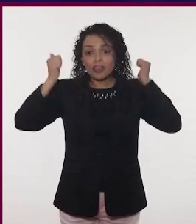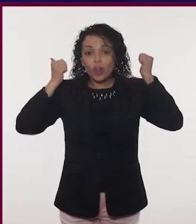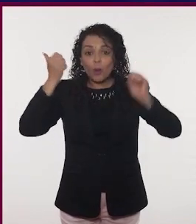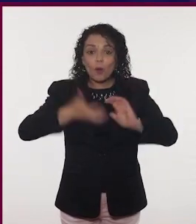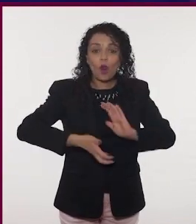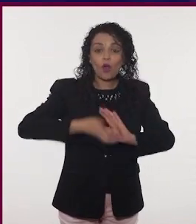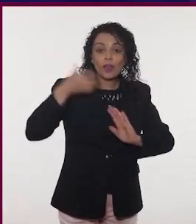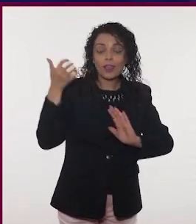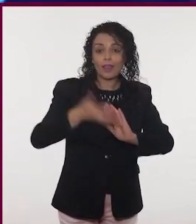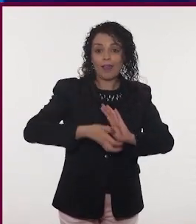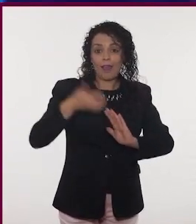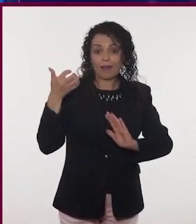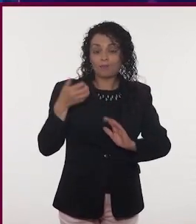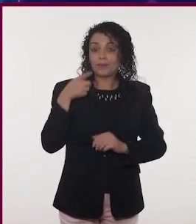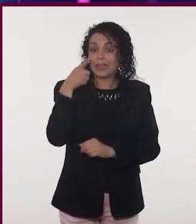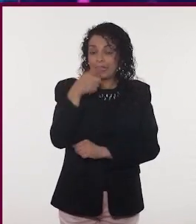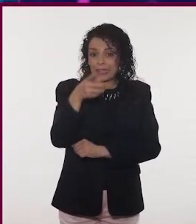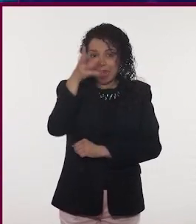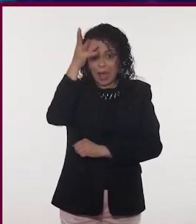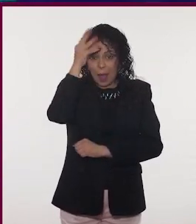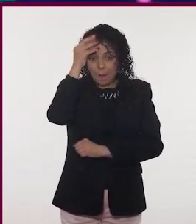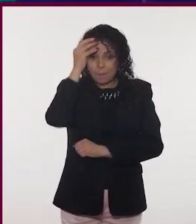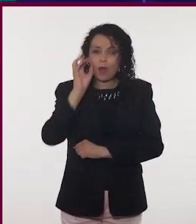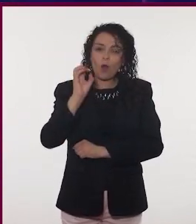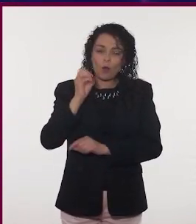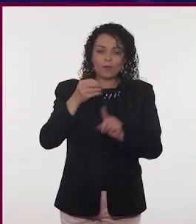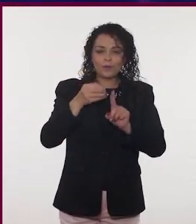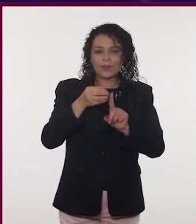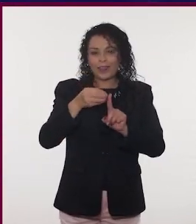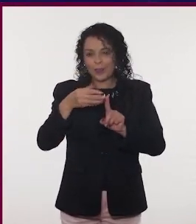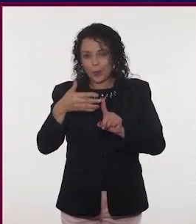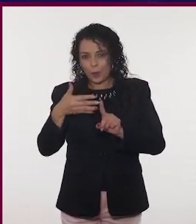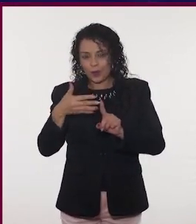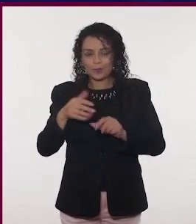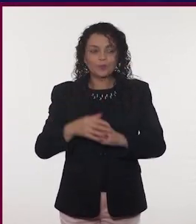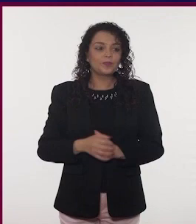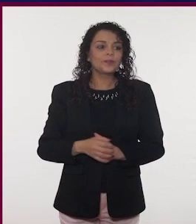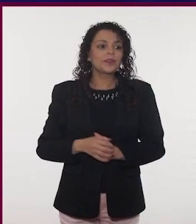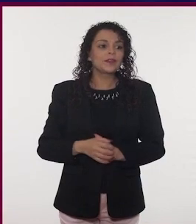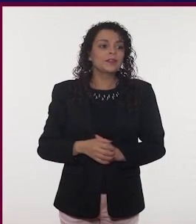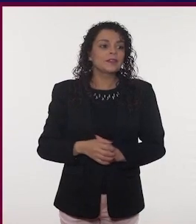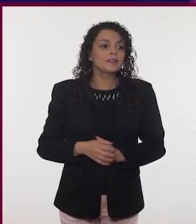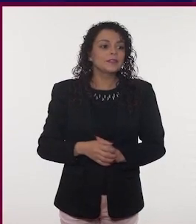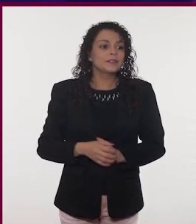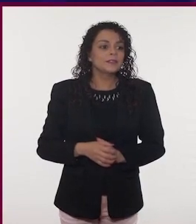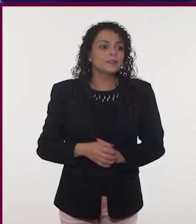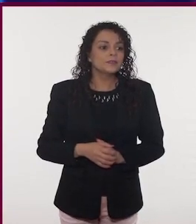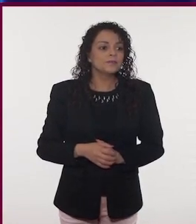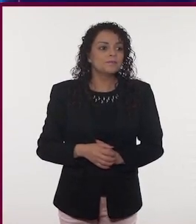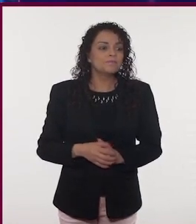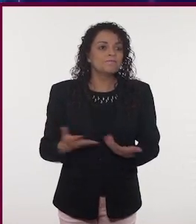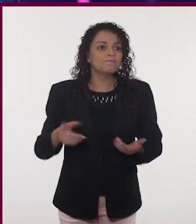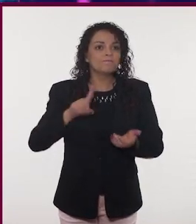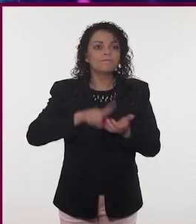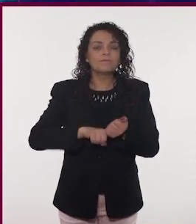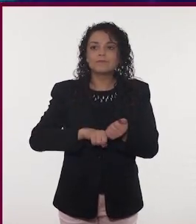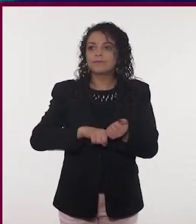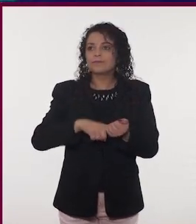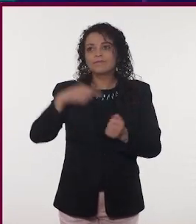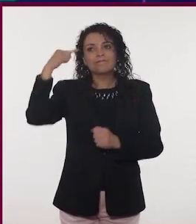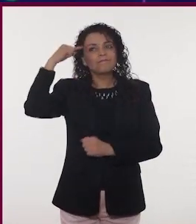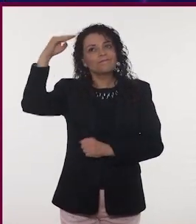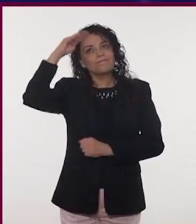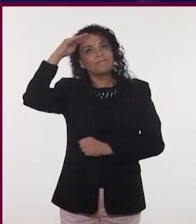a estudiar y analizar cualquier evento artístico y cultural desde una perspectiva